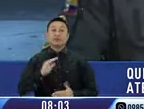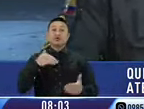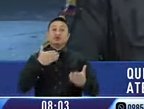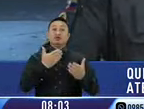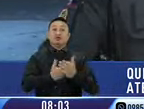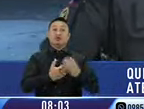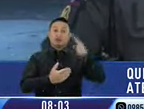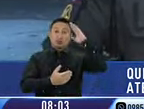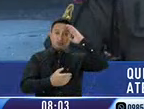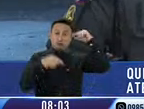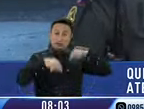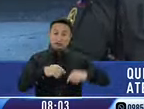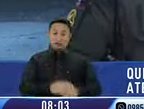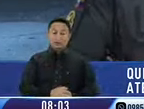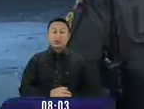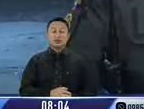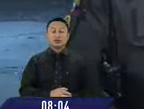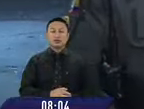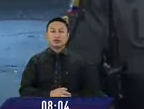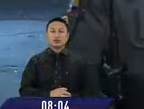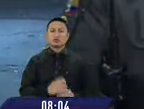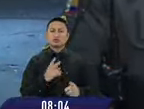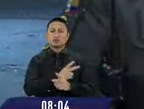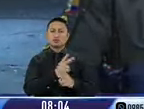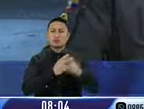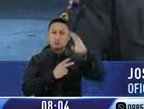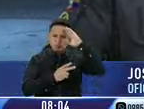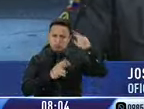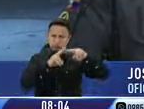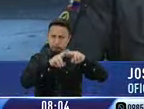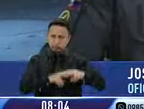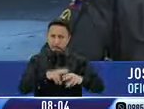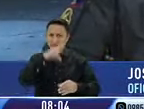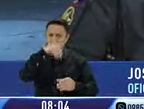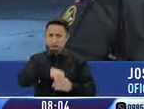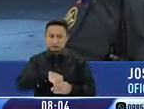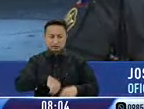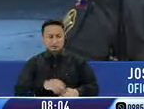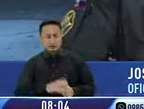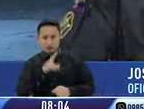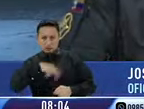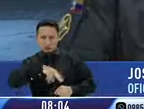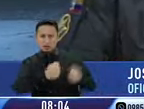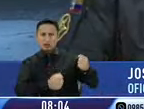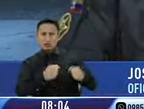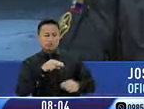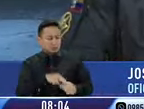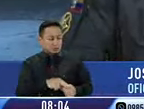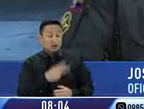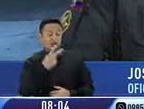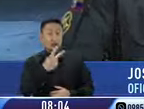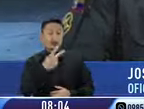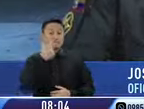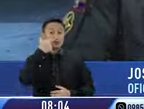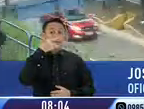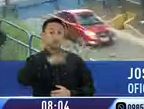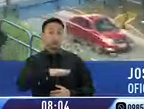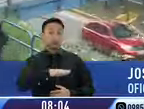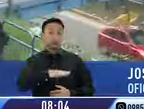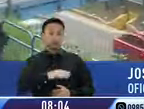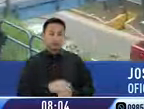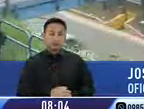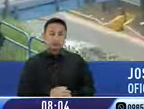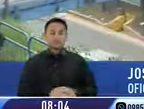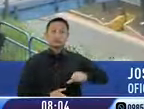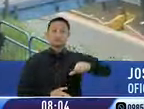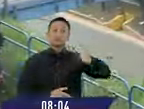inmediatamente las unidades de de la parte preventiva verifican al interior a simple vista se localizaban dos bombonas de de gas el